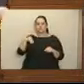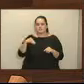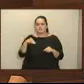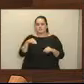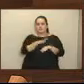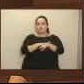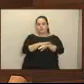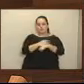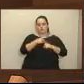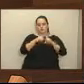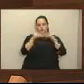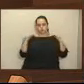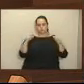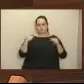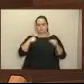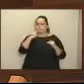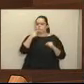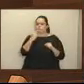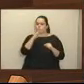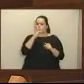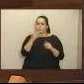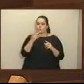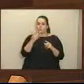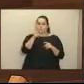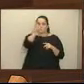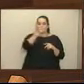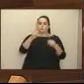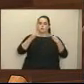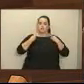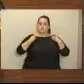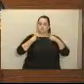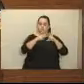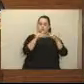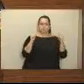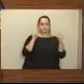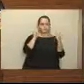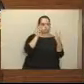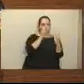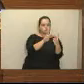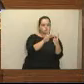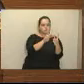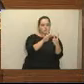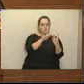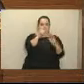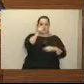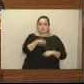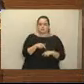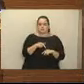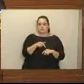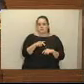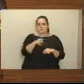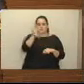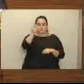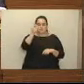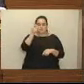Gobierno de Asturias, para que, mirándole a los ojos a los asturianos, a todos, desde luego también a los ciudadanos